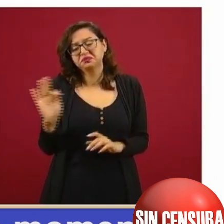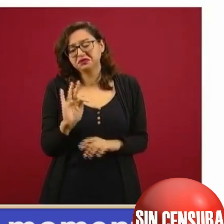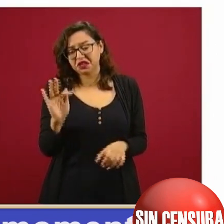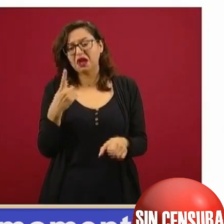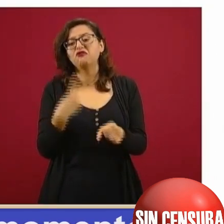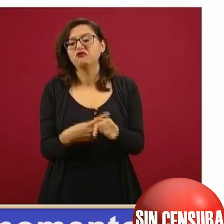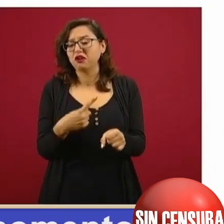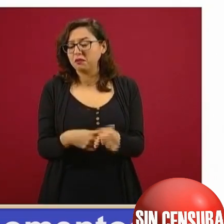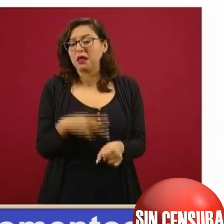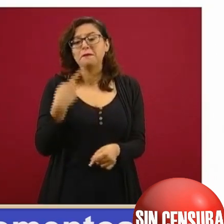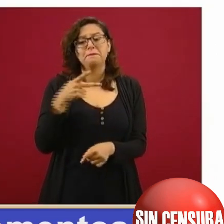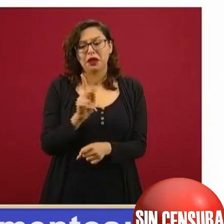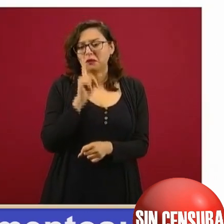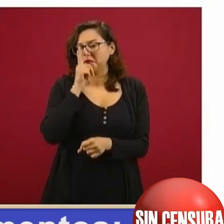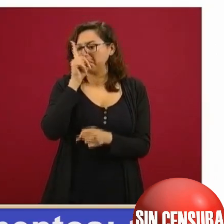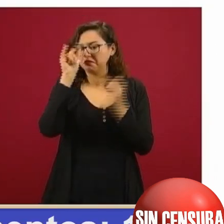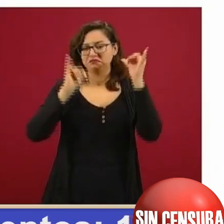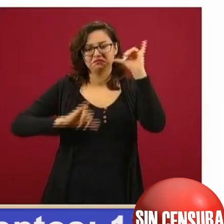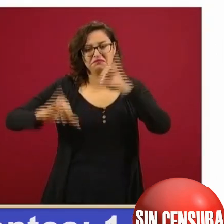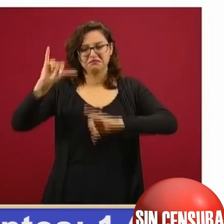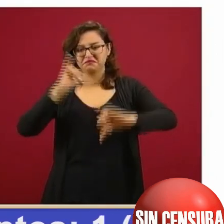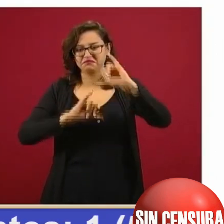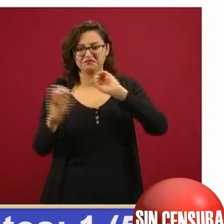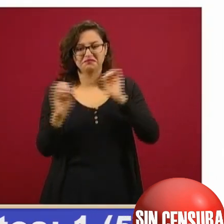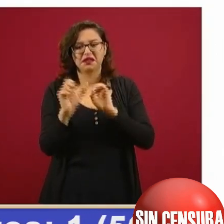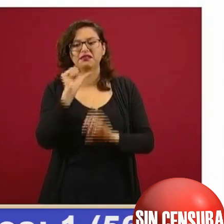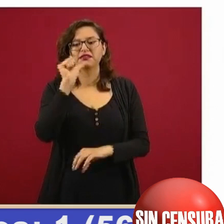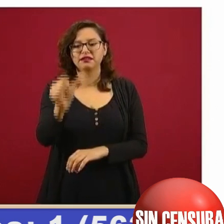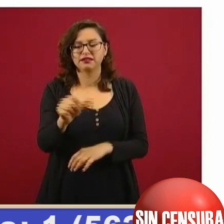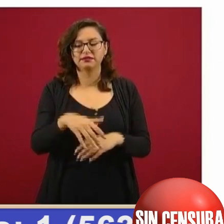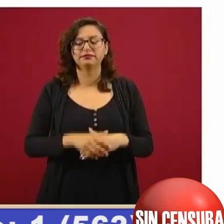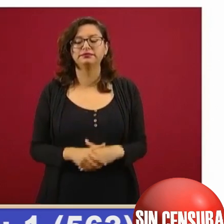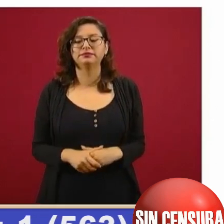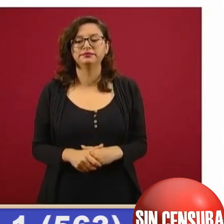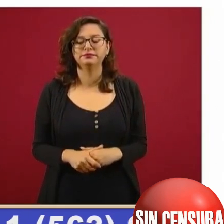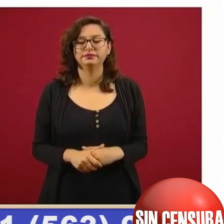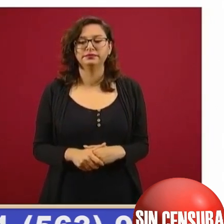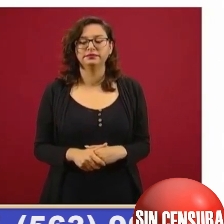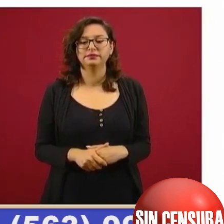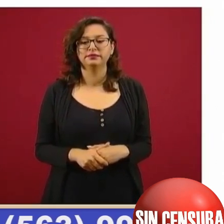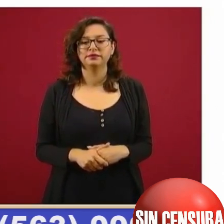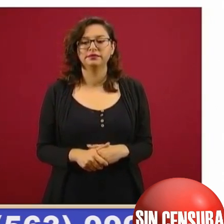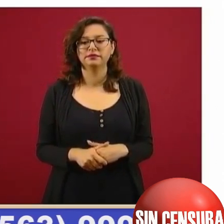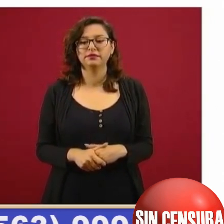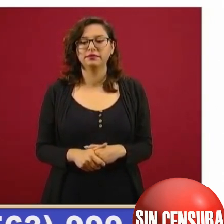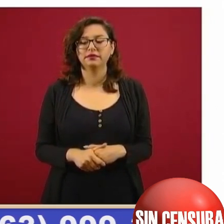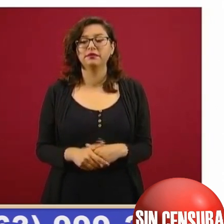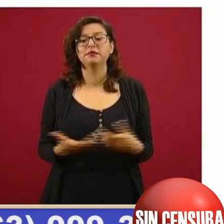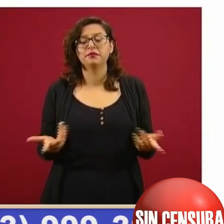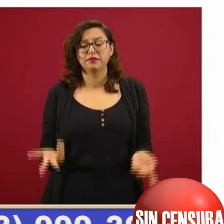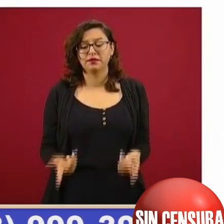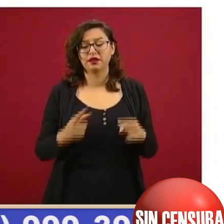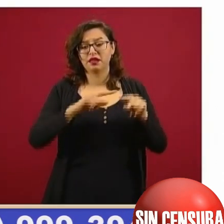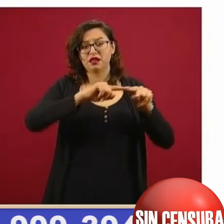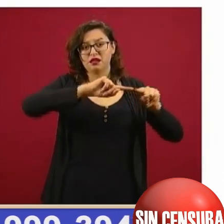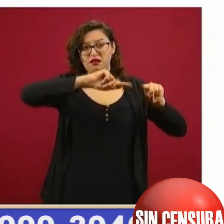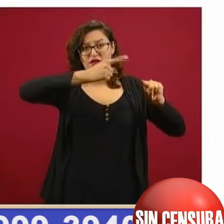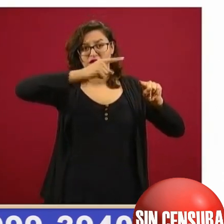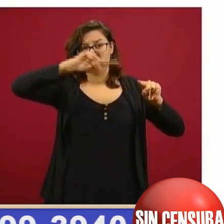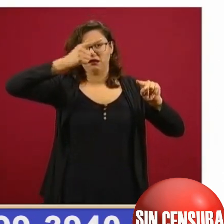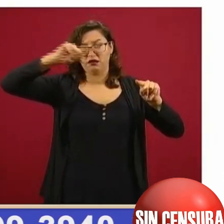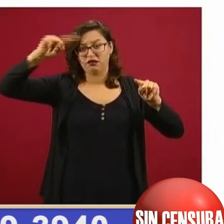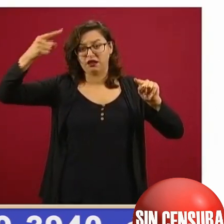razón no se les tomaron muestras para laboratorio. Y lo que se ve en la línea verde hasta arriba de